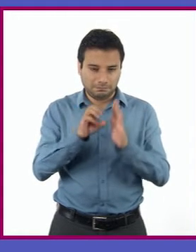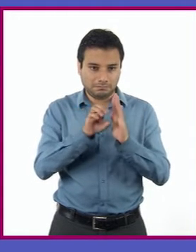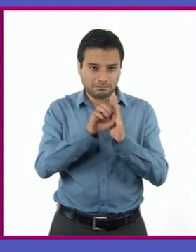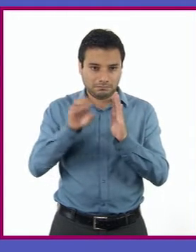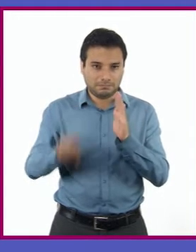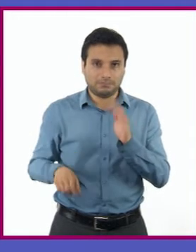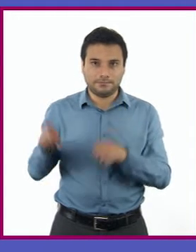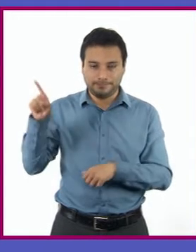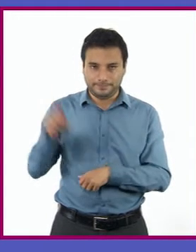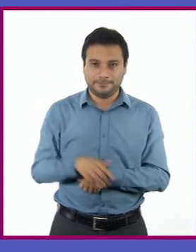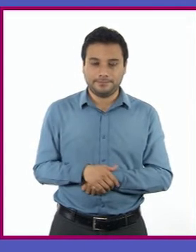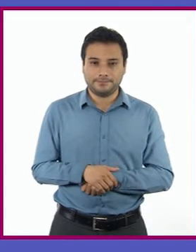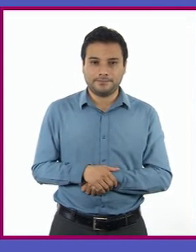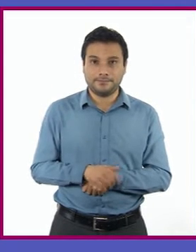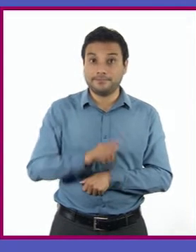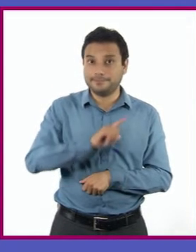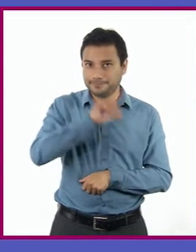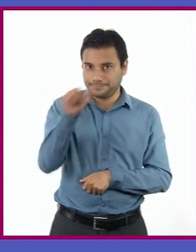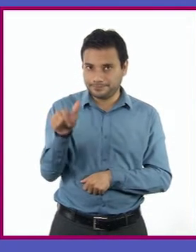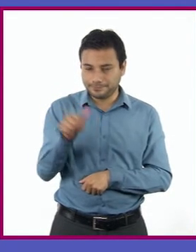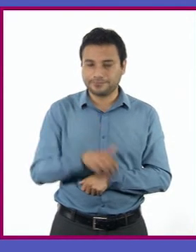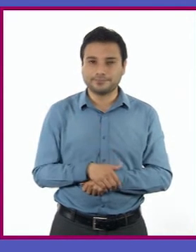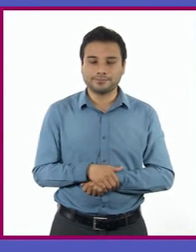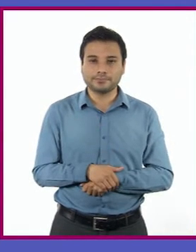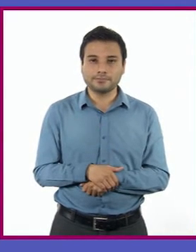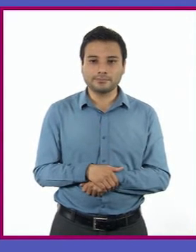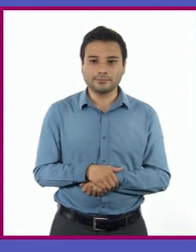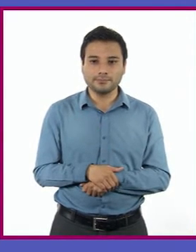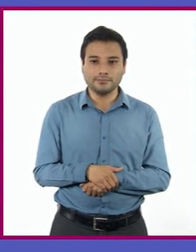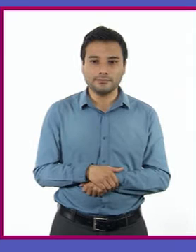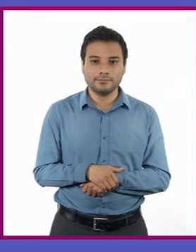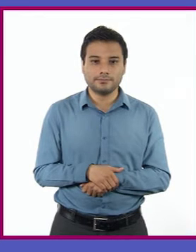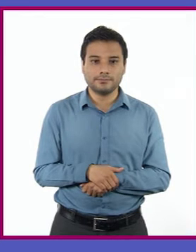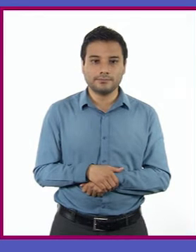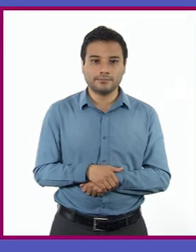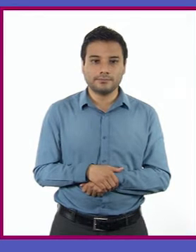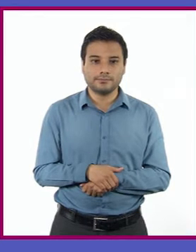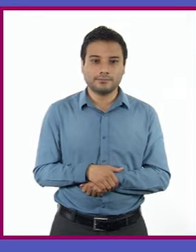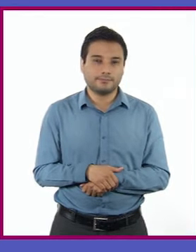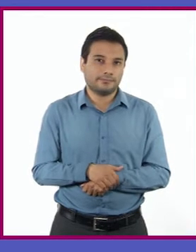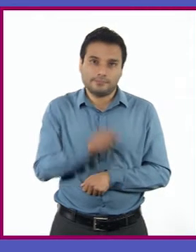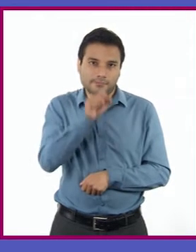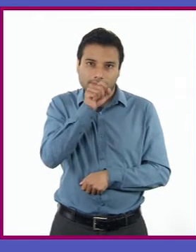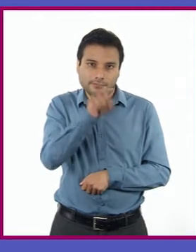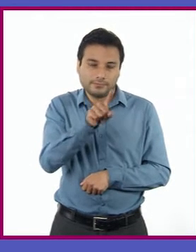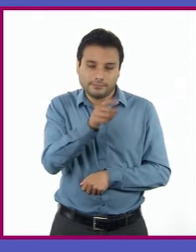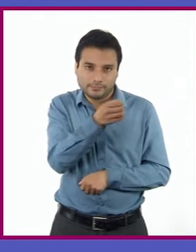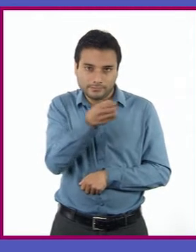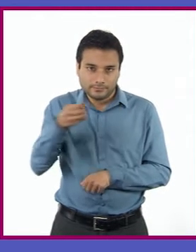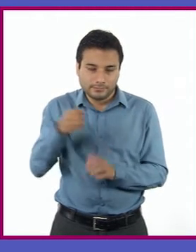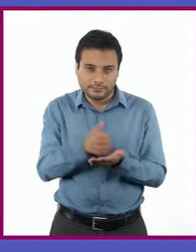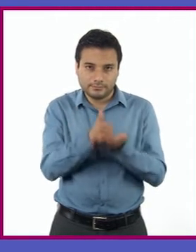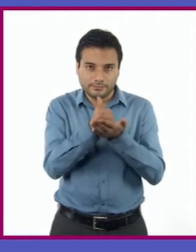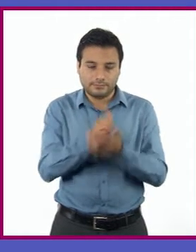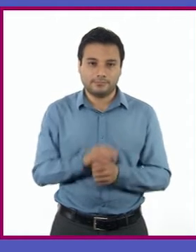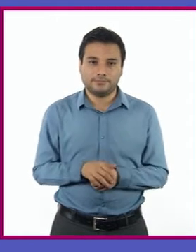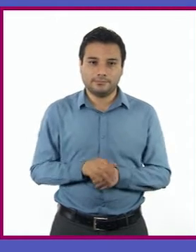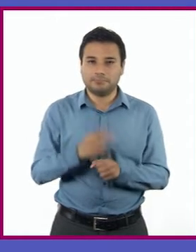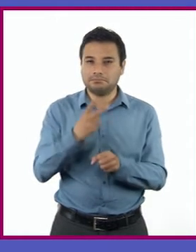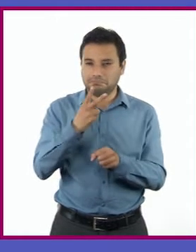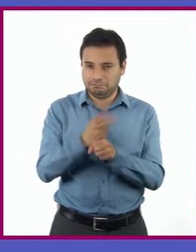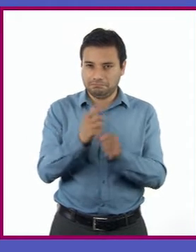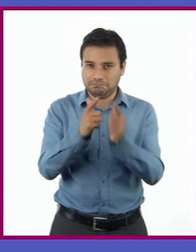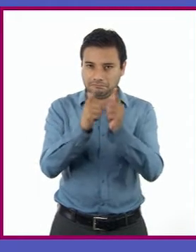color amarillo, después, que del mismo modo pertenece a los ordenadores. Nuestro segundo grupo